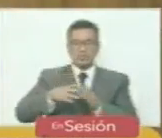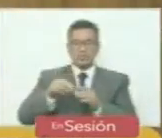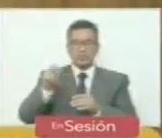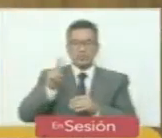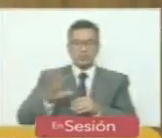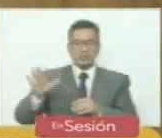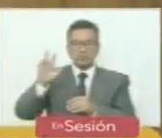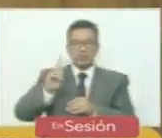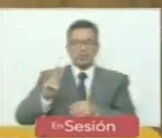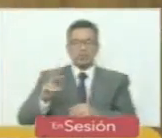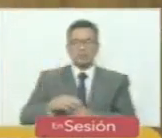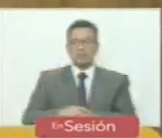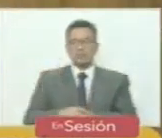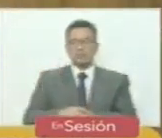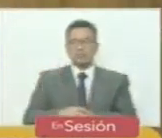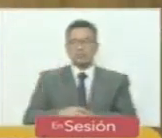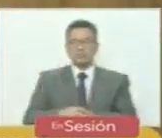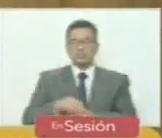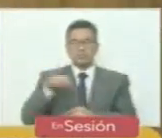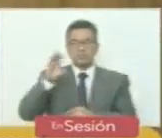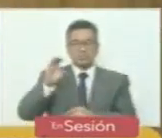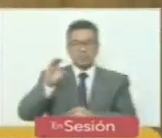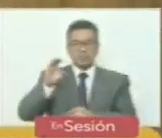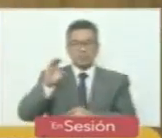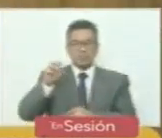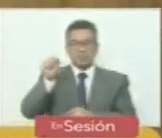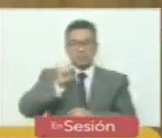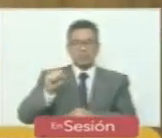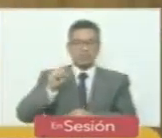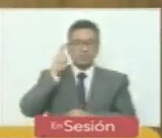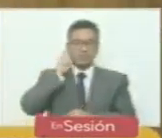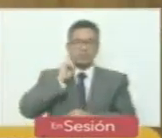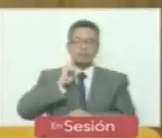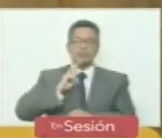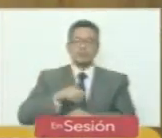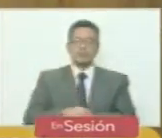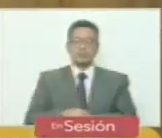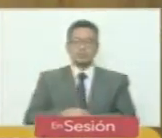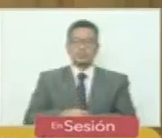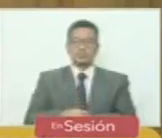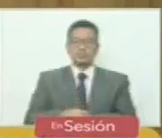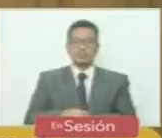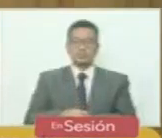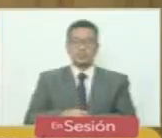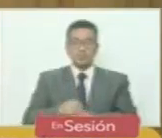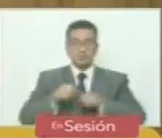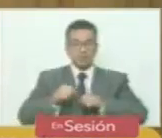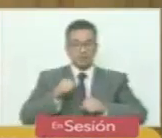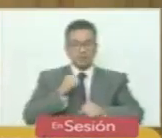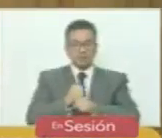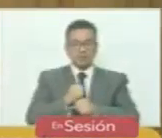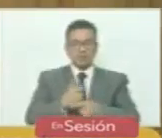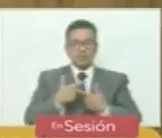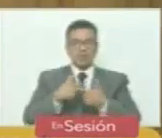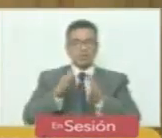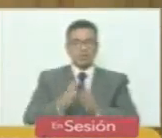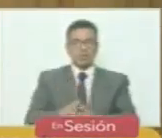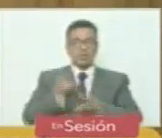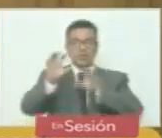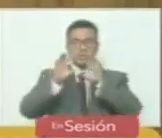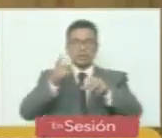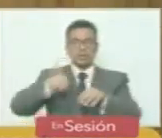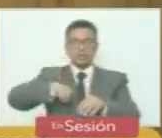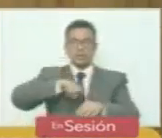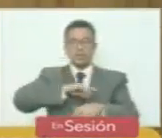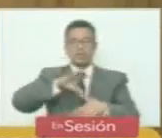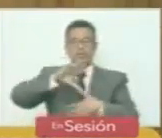Bolivariana de Venezuela, patria del libertador Simón Bolívar, quien con ímpetu y dedicación liberó los países de nuestra